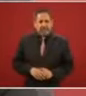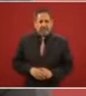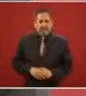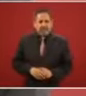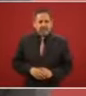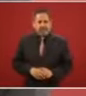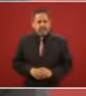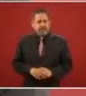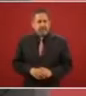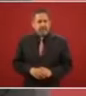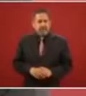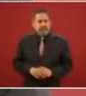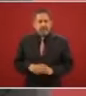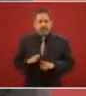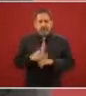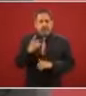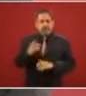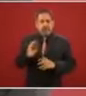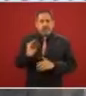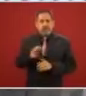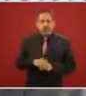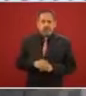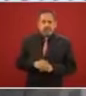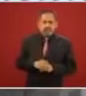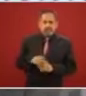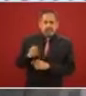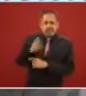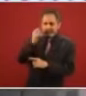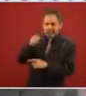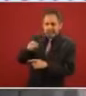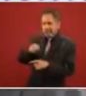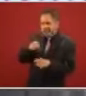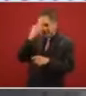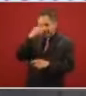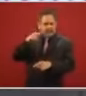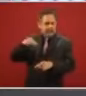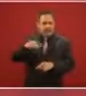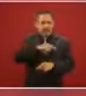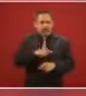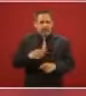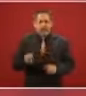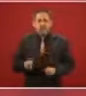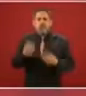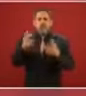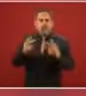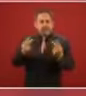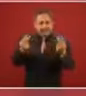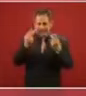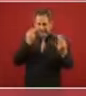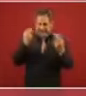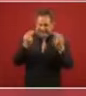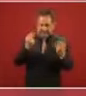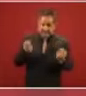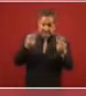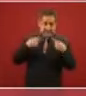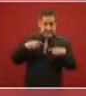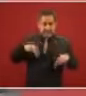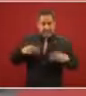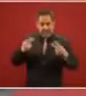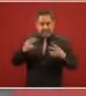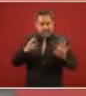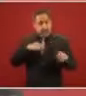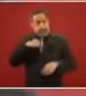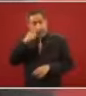porque no saben, sí lo saben ustedes, cuánto nos ven, no es para